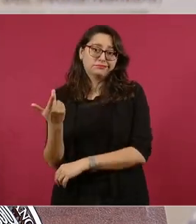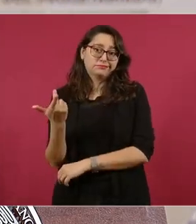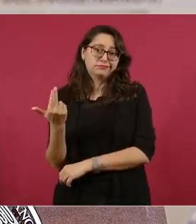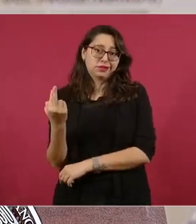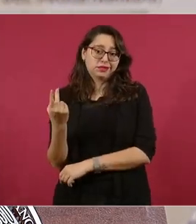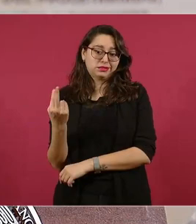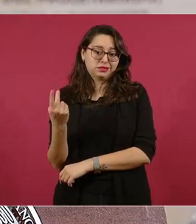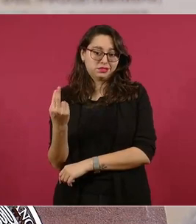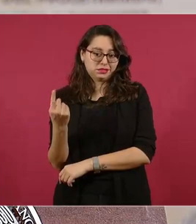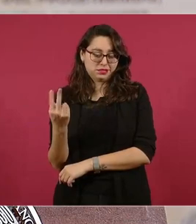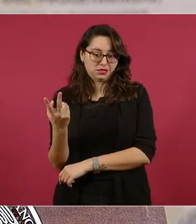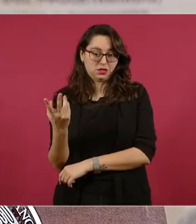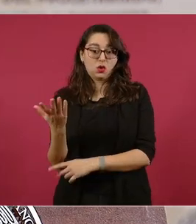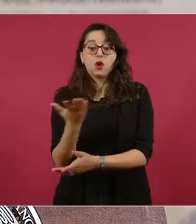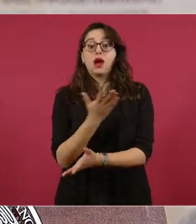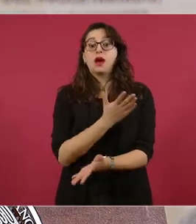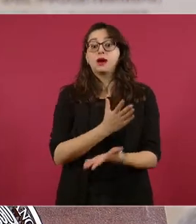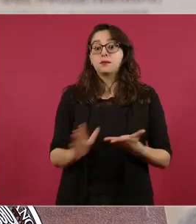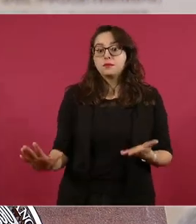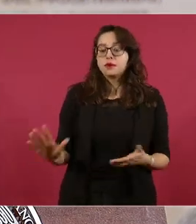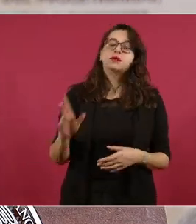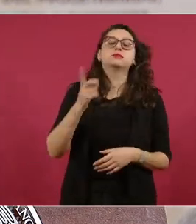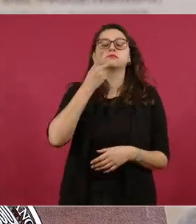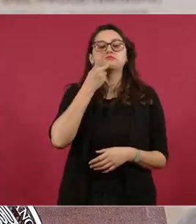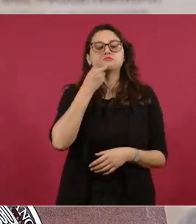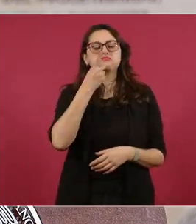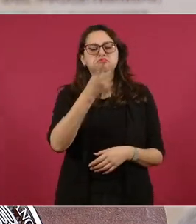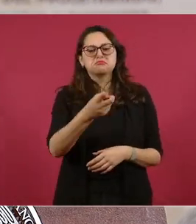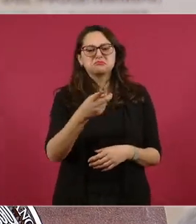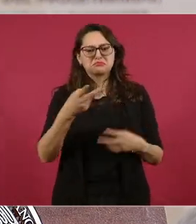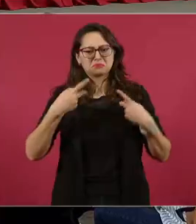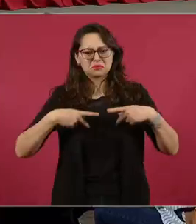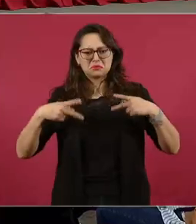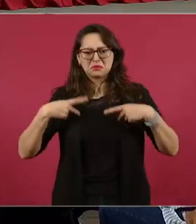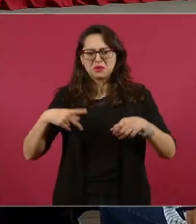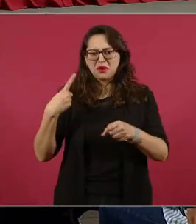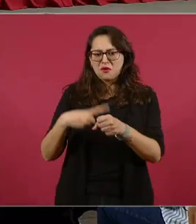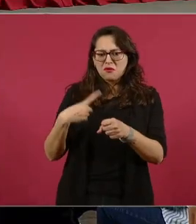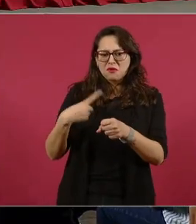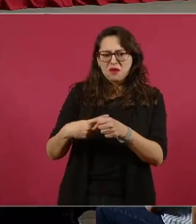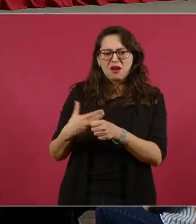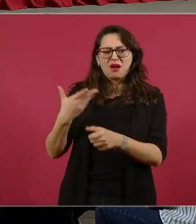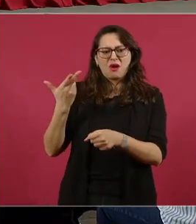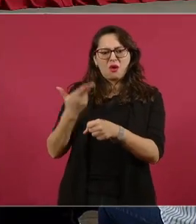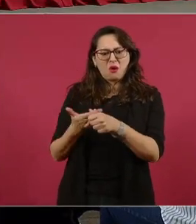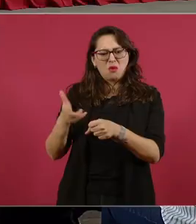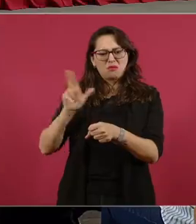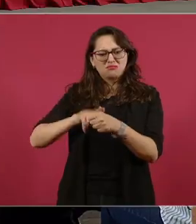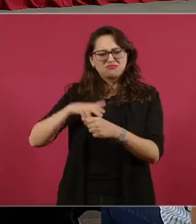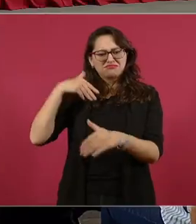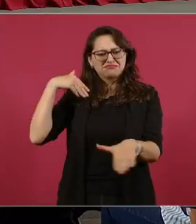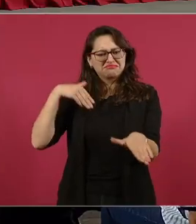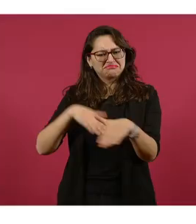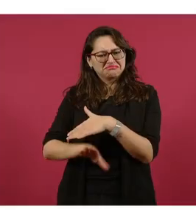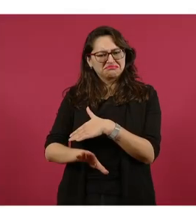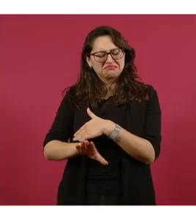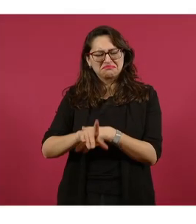Secretaría de Salud Federal informa que existe un descenso en la demanda de atención hospitalaria respecto a las olas